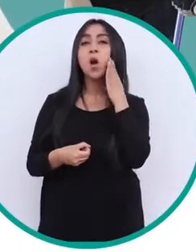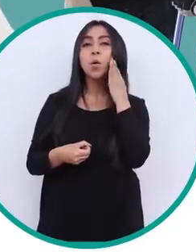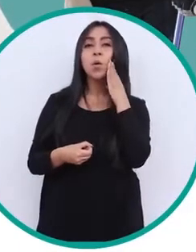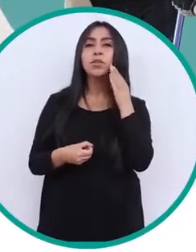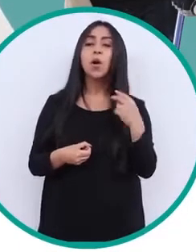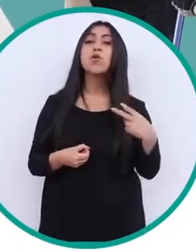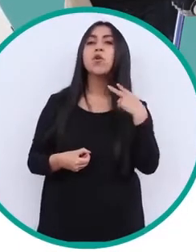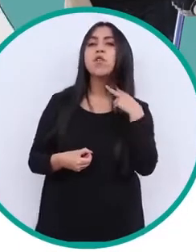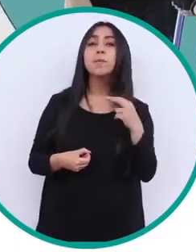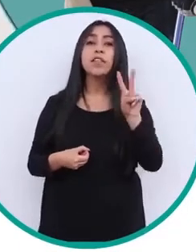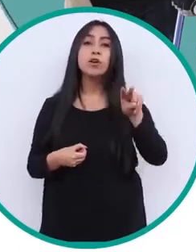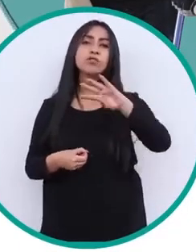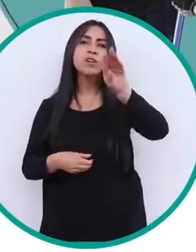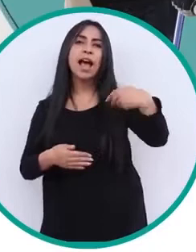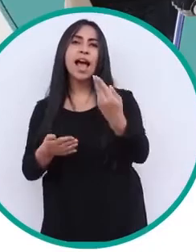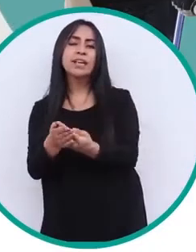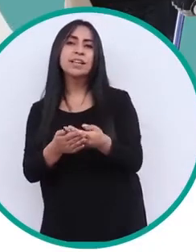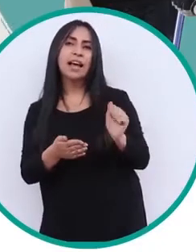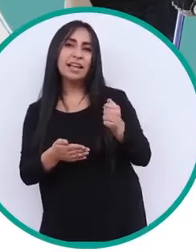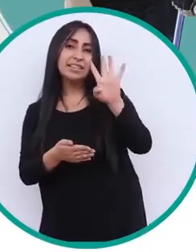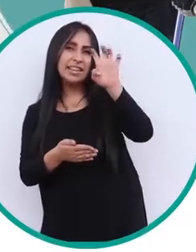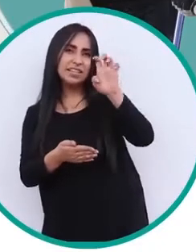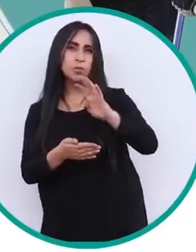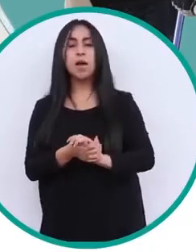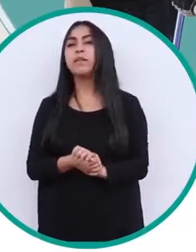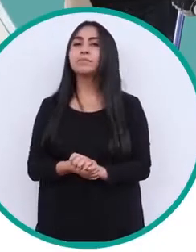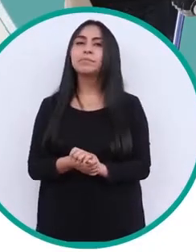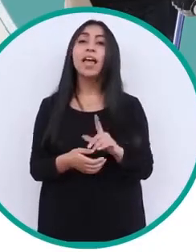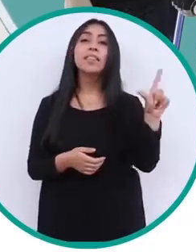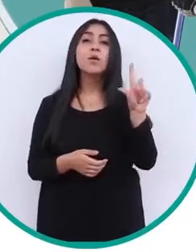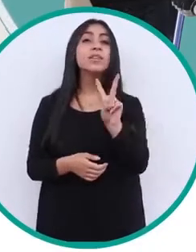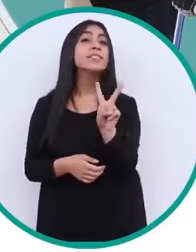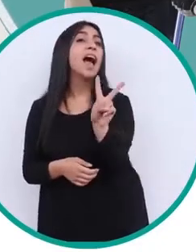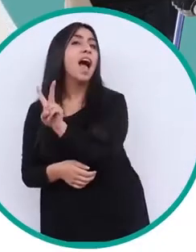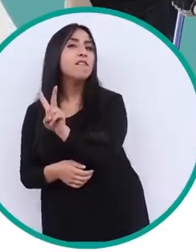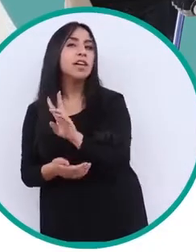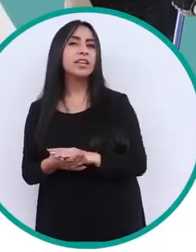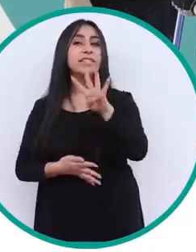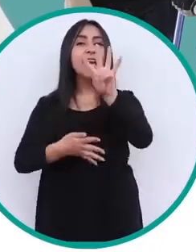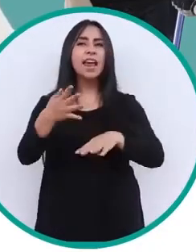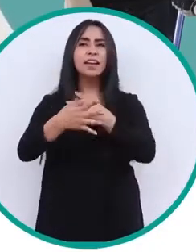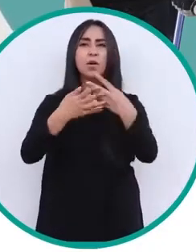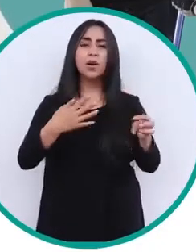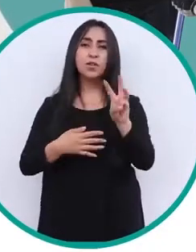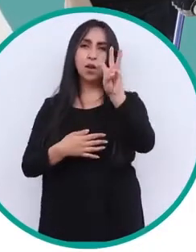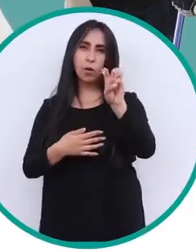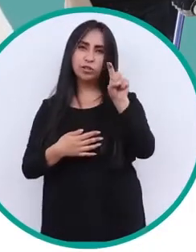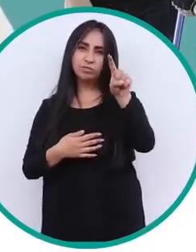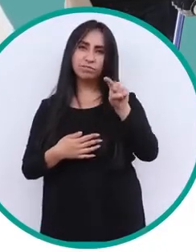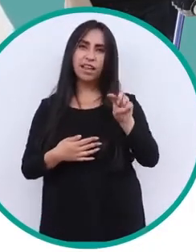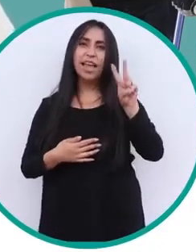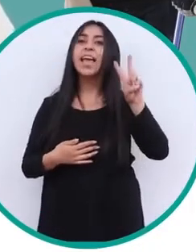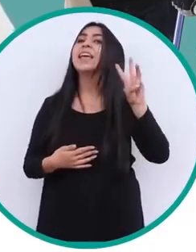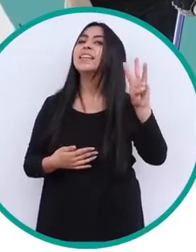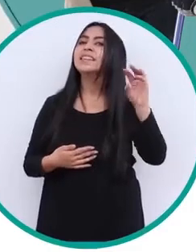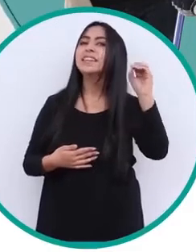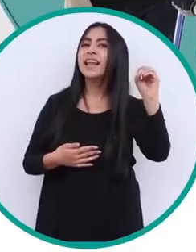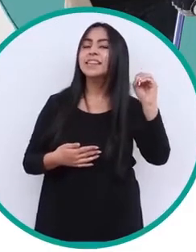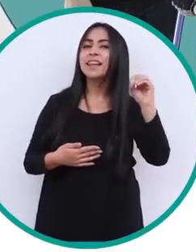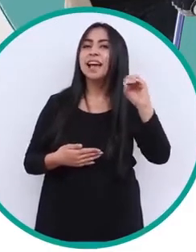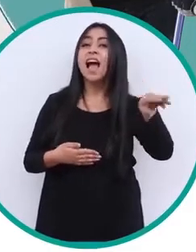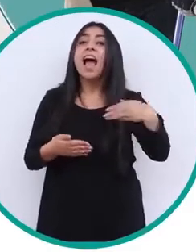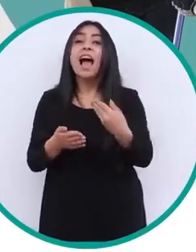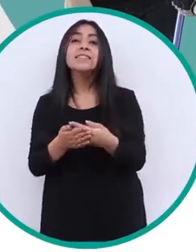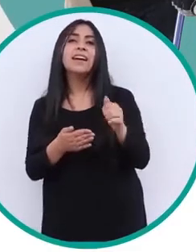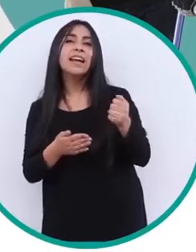Discapacidad. Las inscripciones para los candidatos y votantes se realizarán del 2 al 19 de noviembre, de lunes a viernes, de 8:30 de la